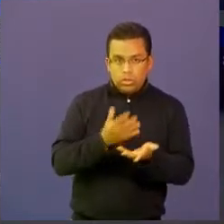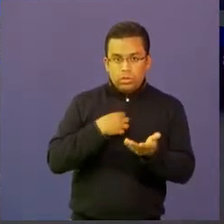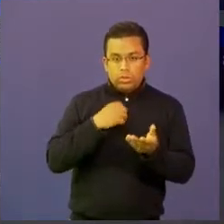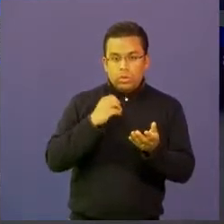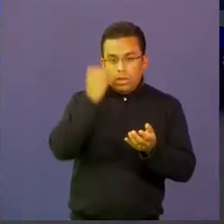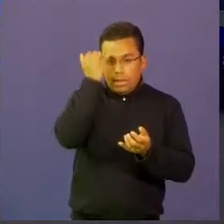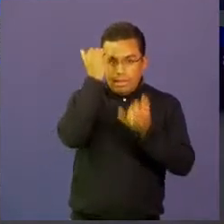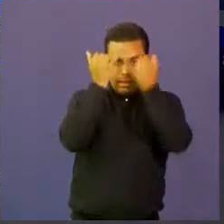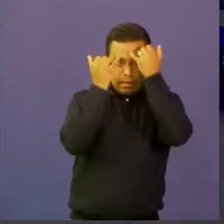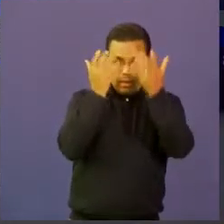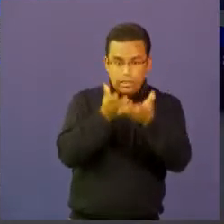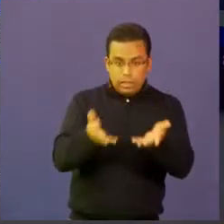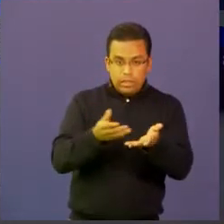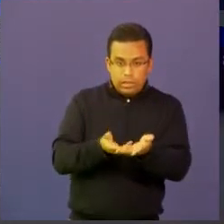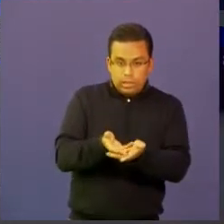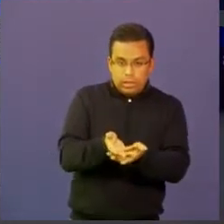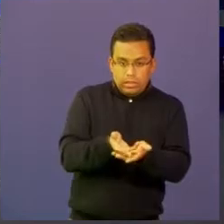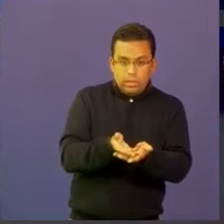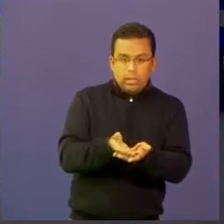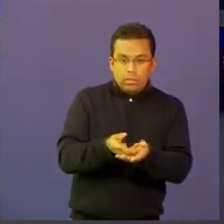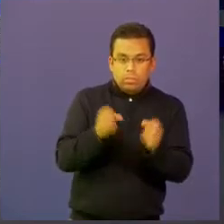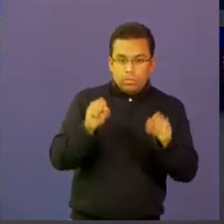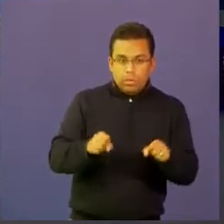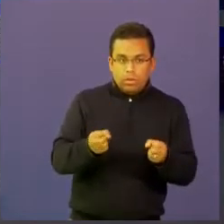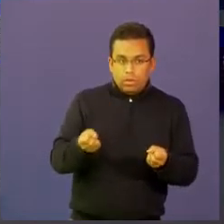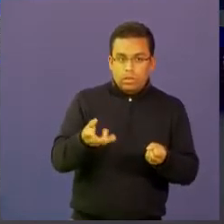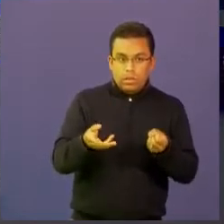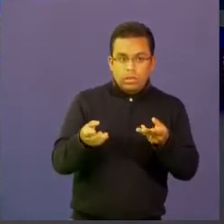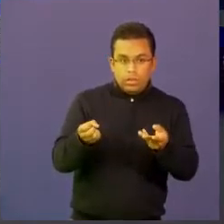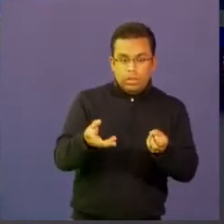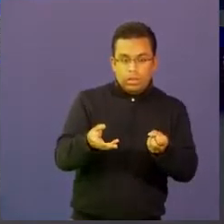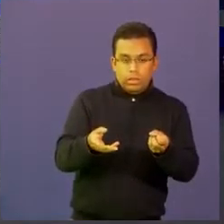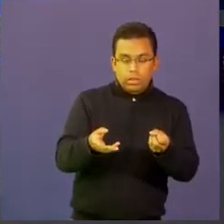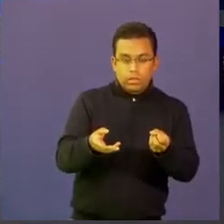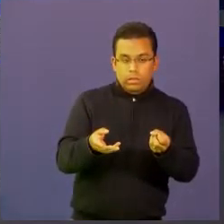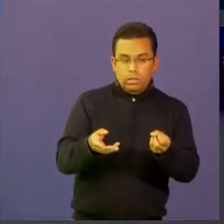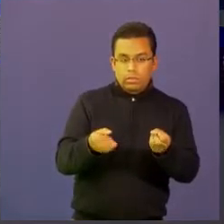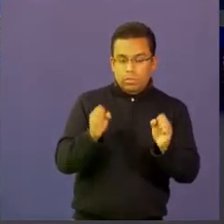tal vez nos pueden ayudar a pensar su experiencia en el camino